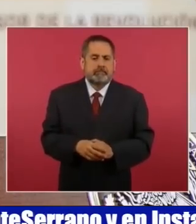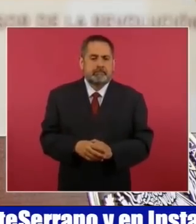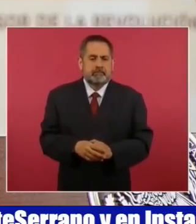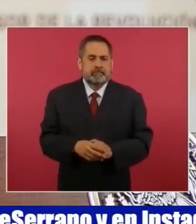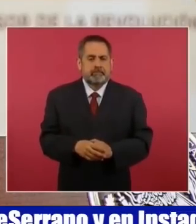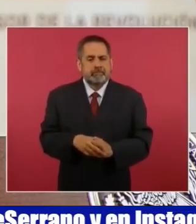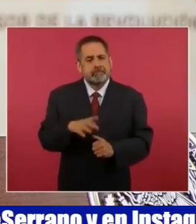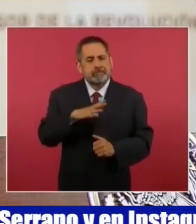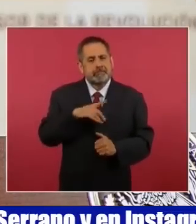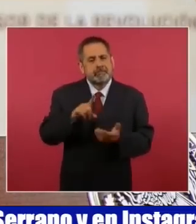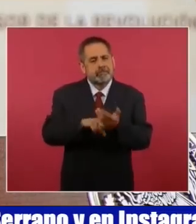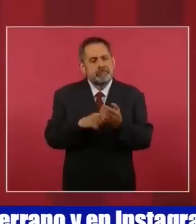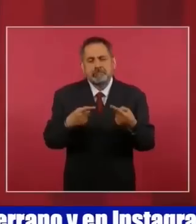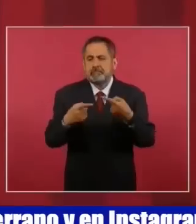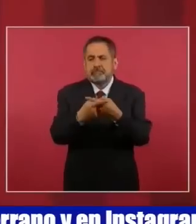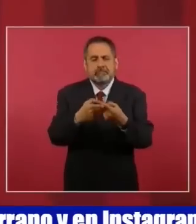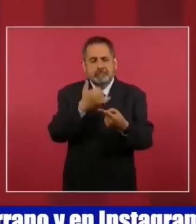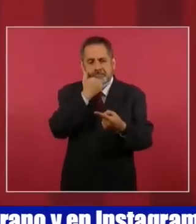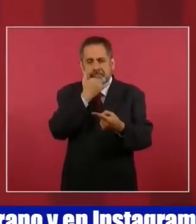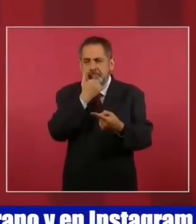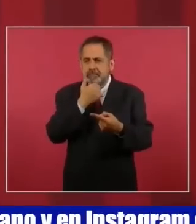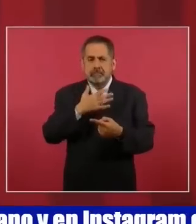sí hay conflicto de intereses.